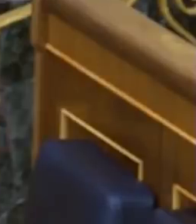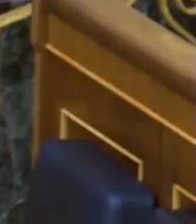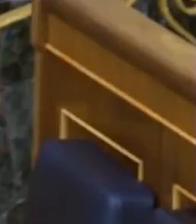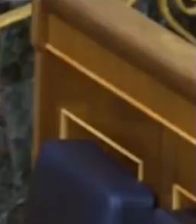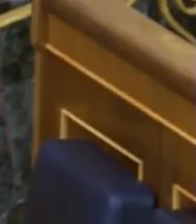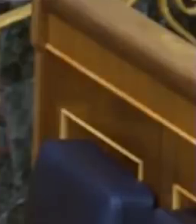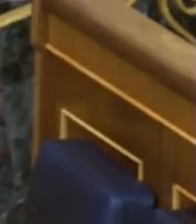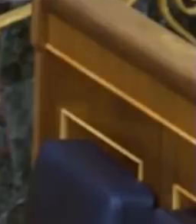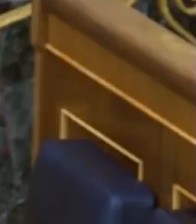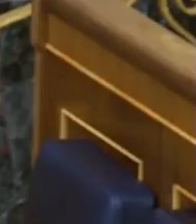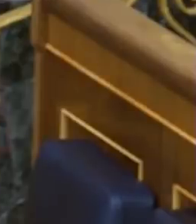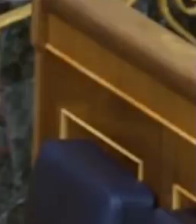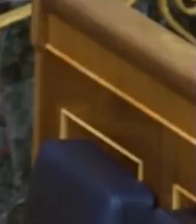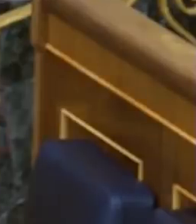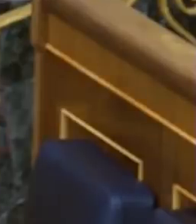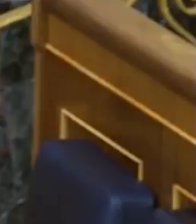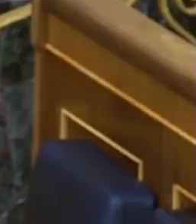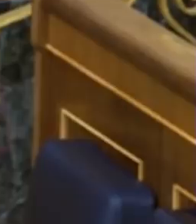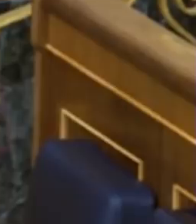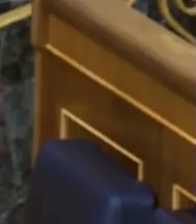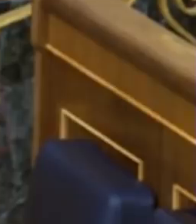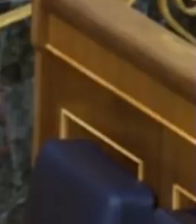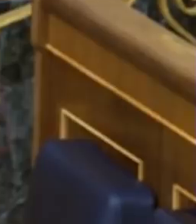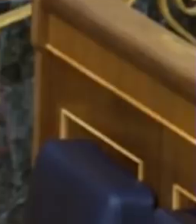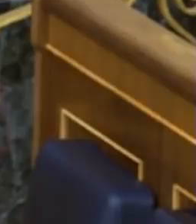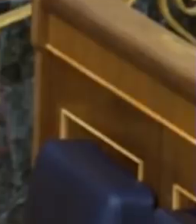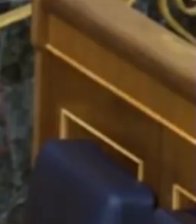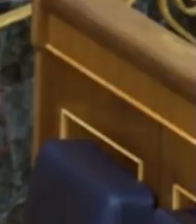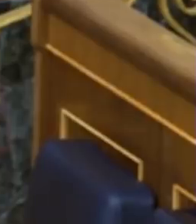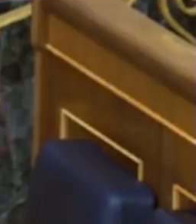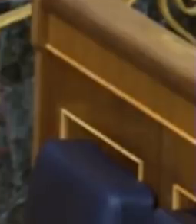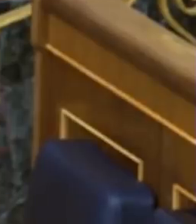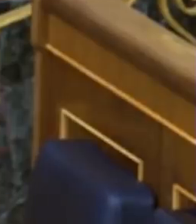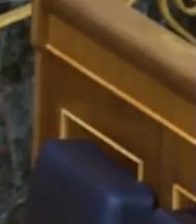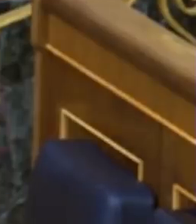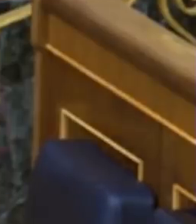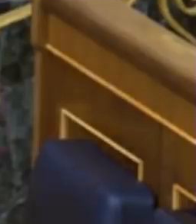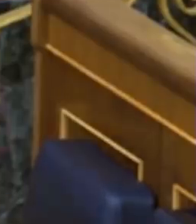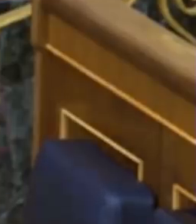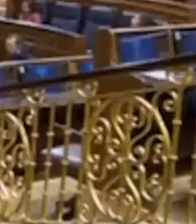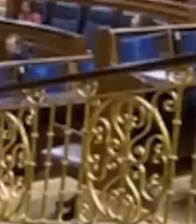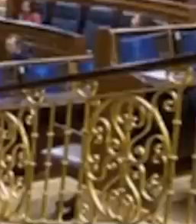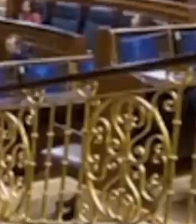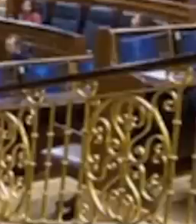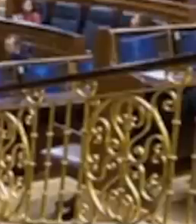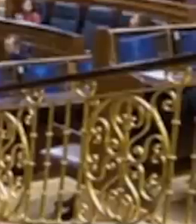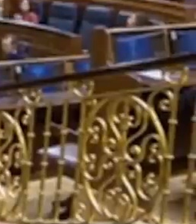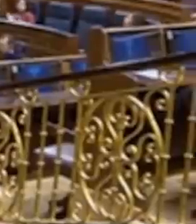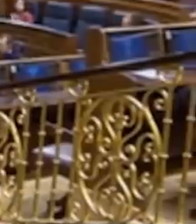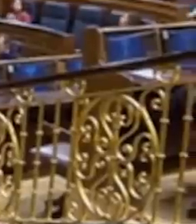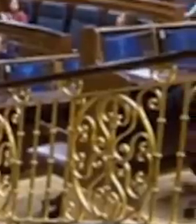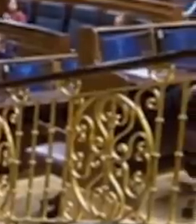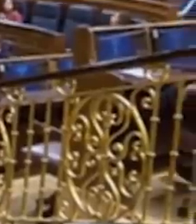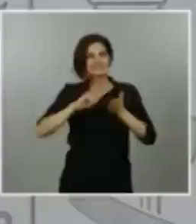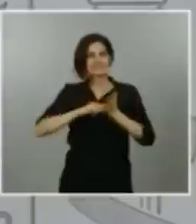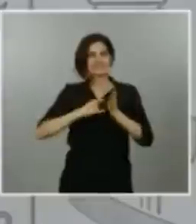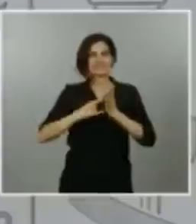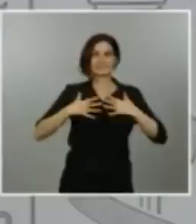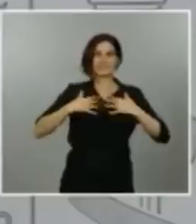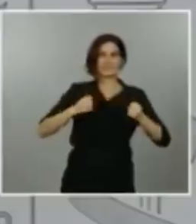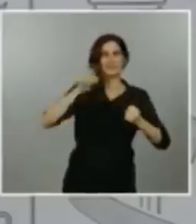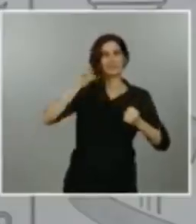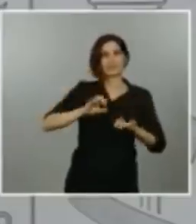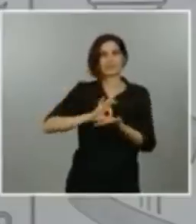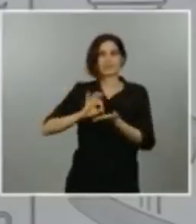ley orgánica del régimen electoral general que ha permitido que tanto separatistas como independentistas